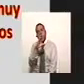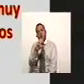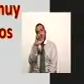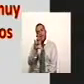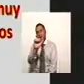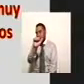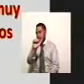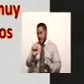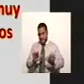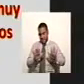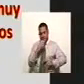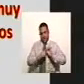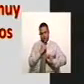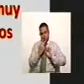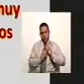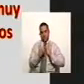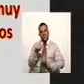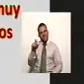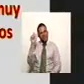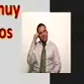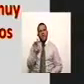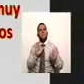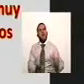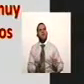del 2016, ¿por qué ocurrió?